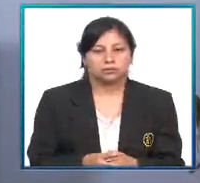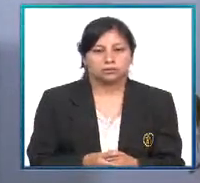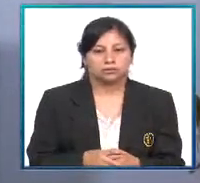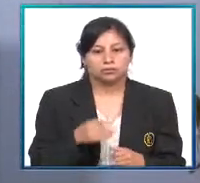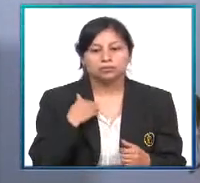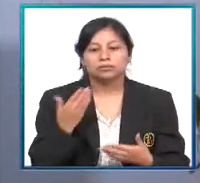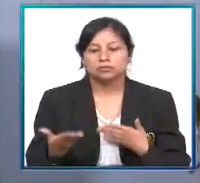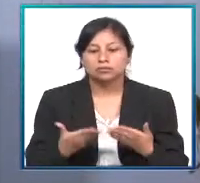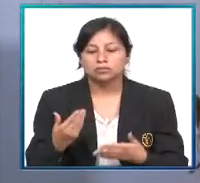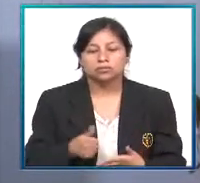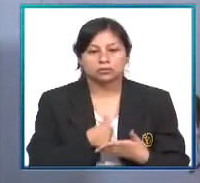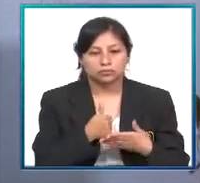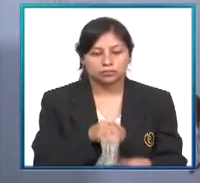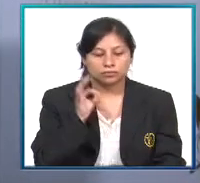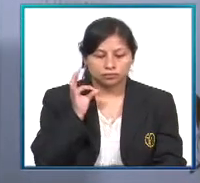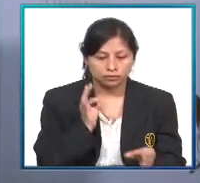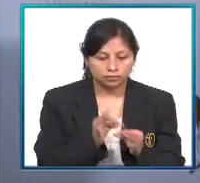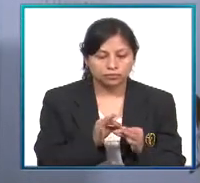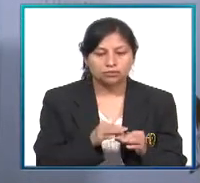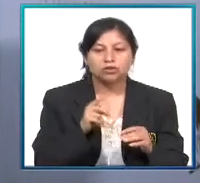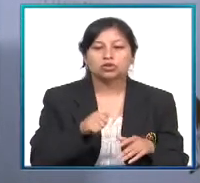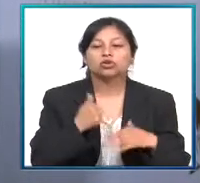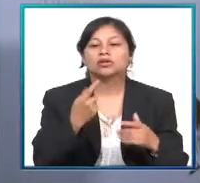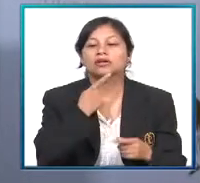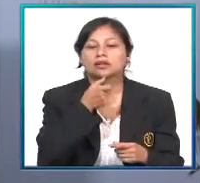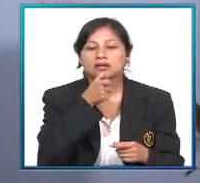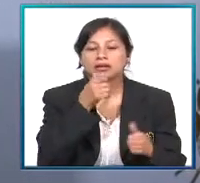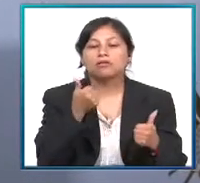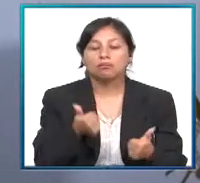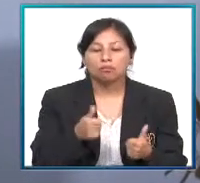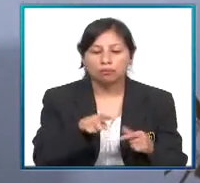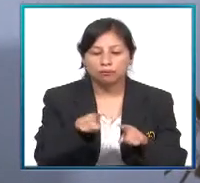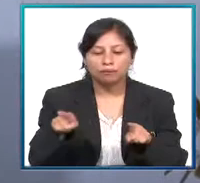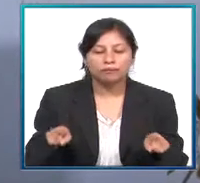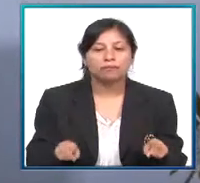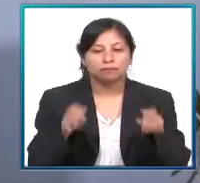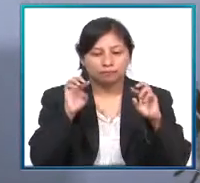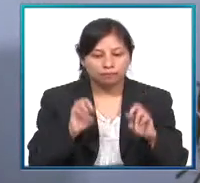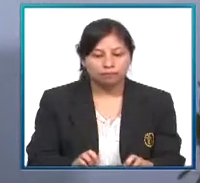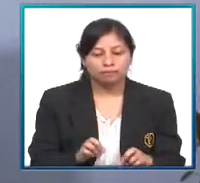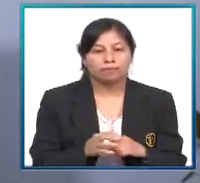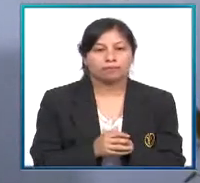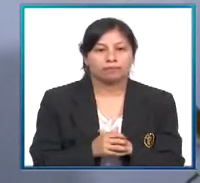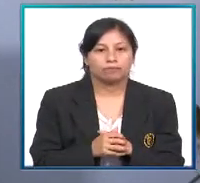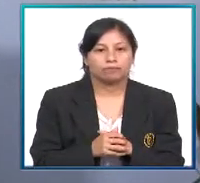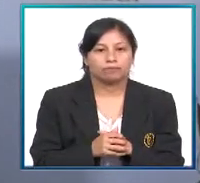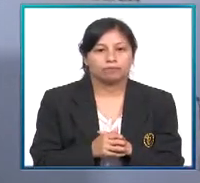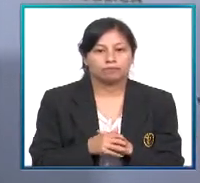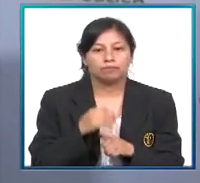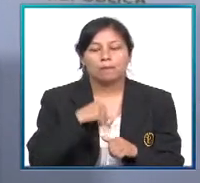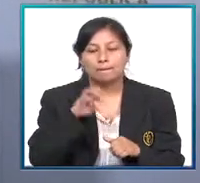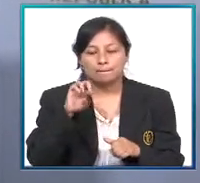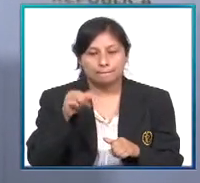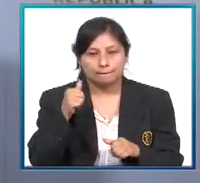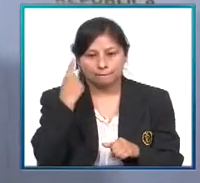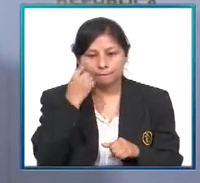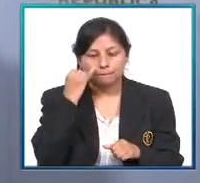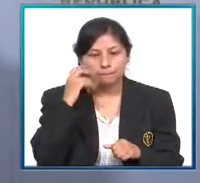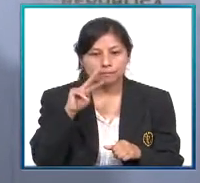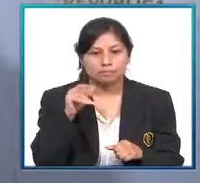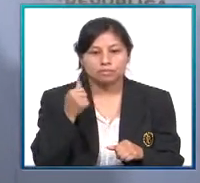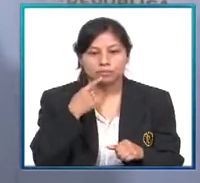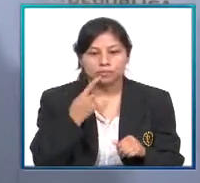Los beneficiados directamente con esta iniciativa son las clases pasivas, que son más